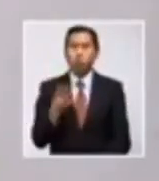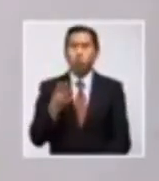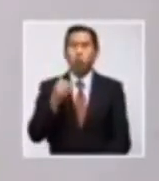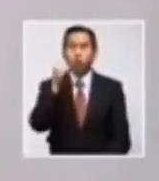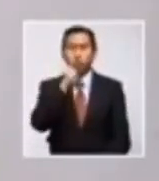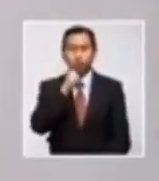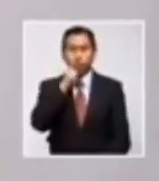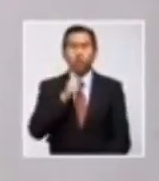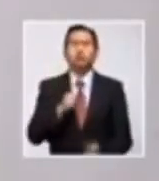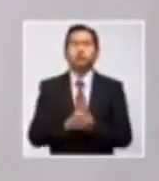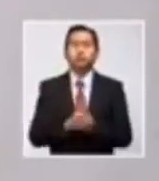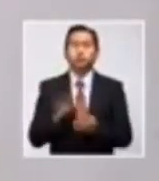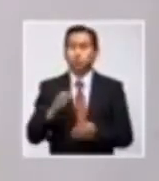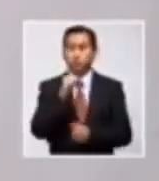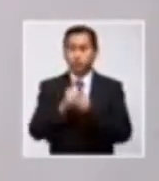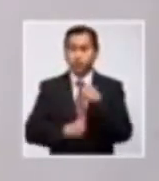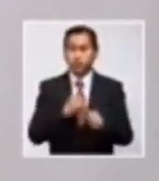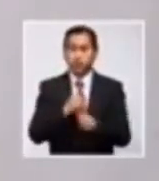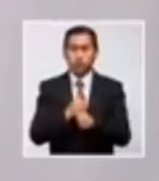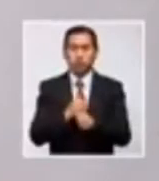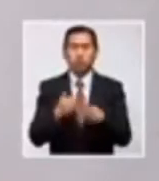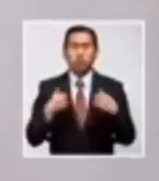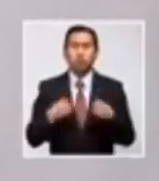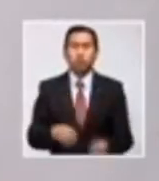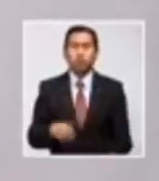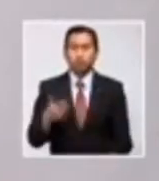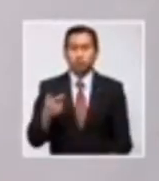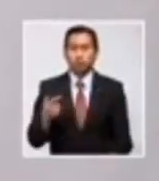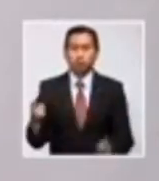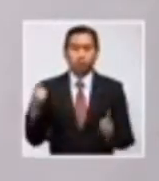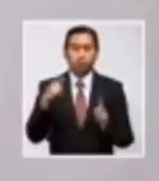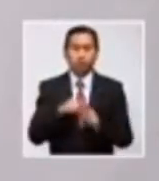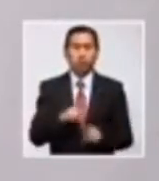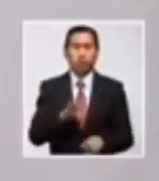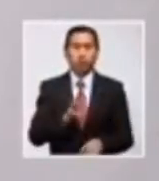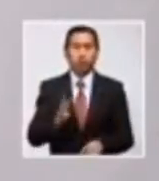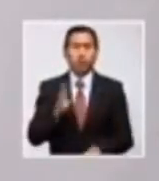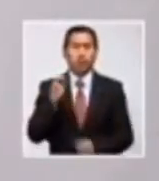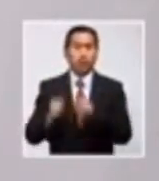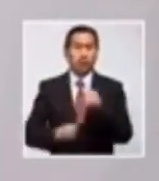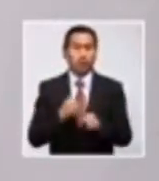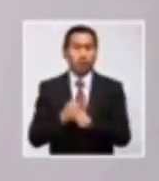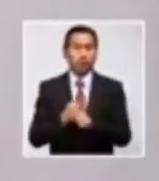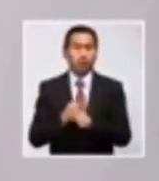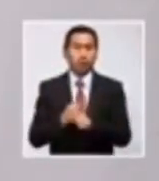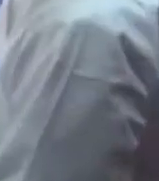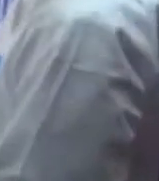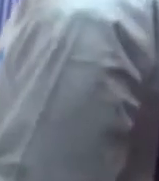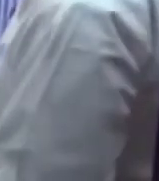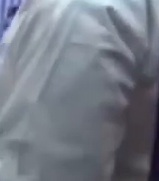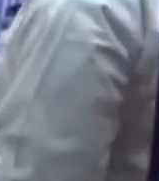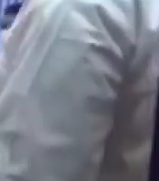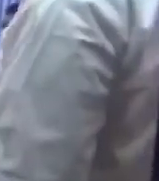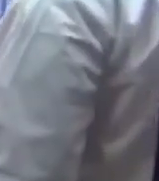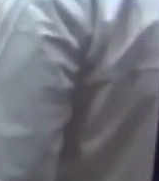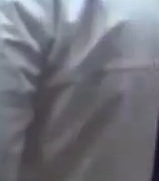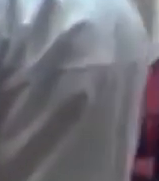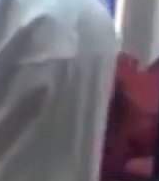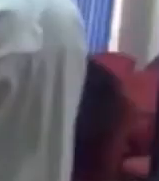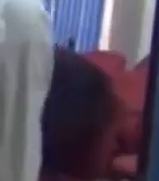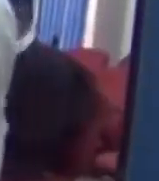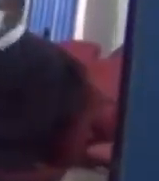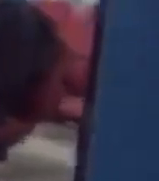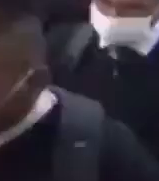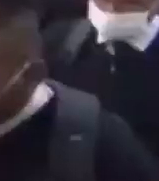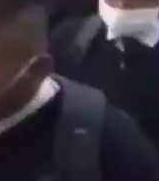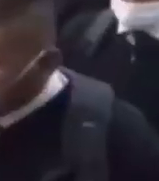las edades oscilan entre 21 y 66 años un caso importado de españa' los departamentos con